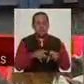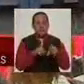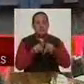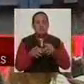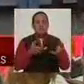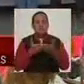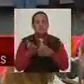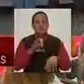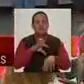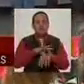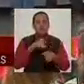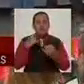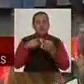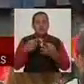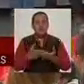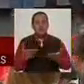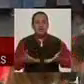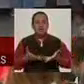del Estado.